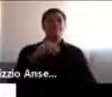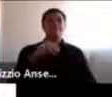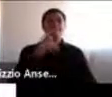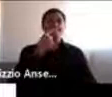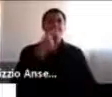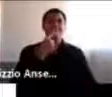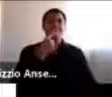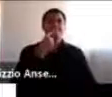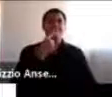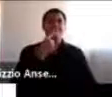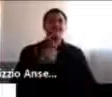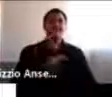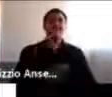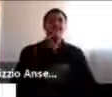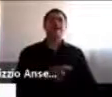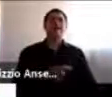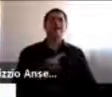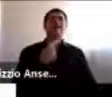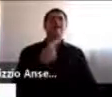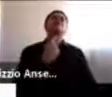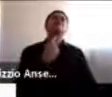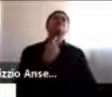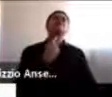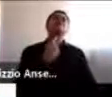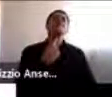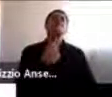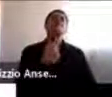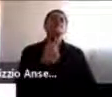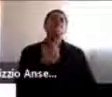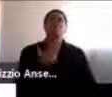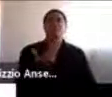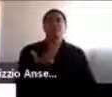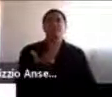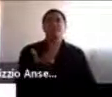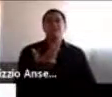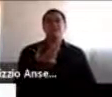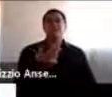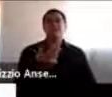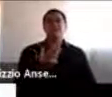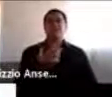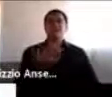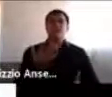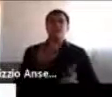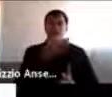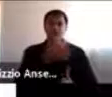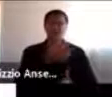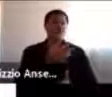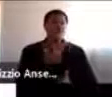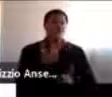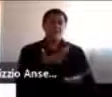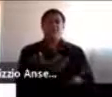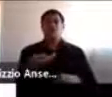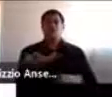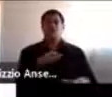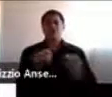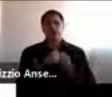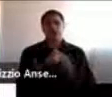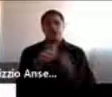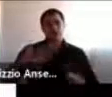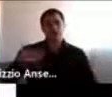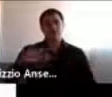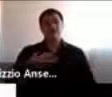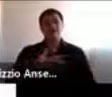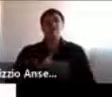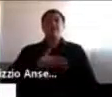labios la G la hago atrás ¿cierto? en la garganta en el paladar entonces esas cosas son importantes de que el niño las sienta